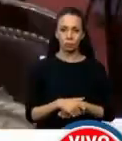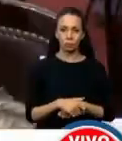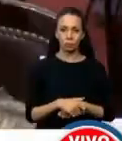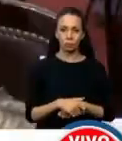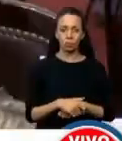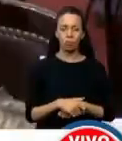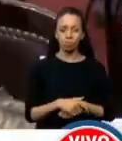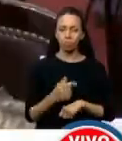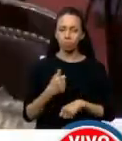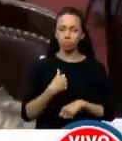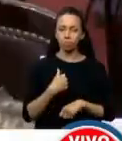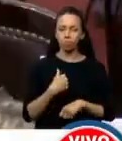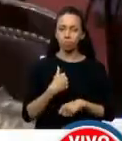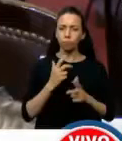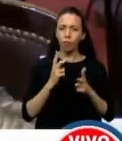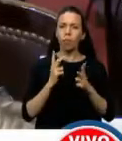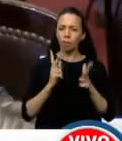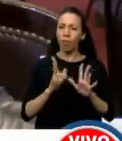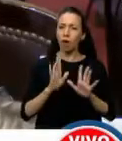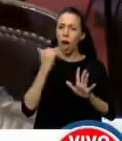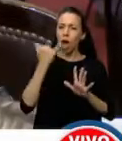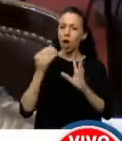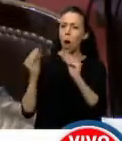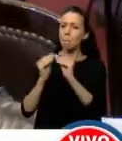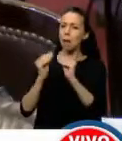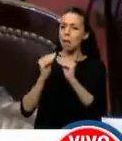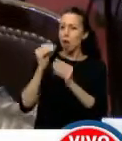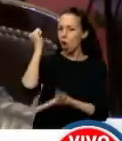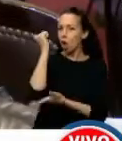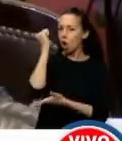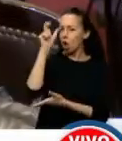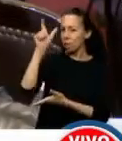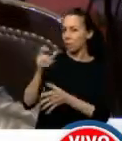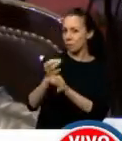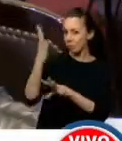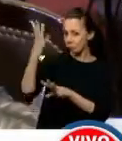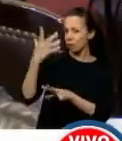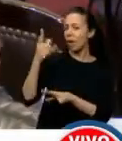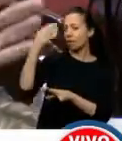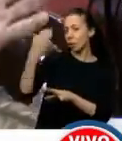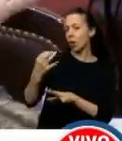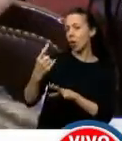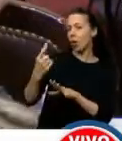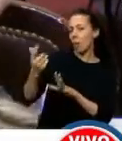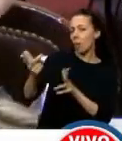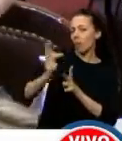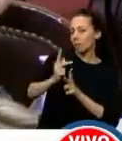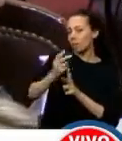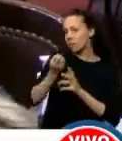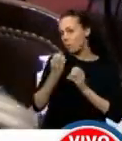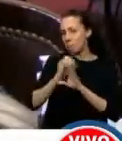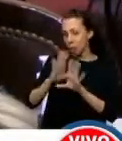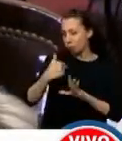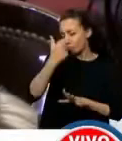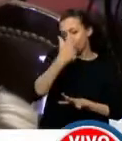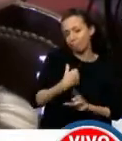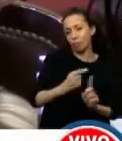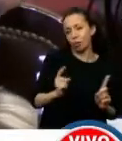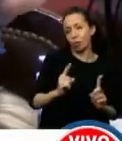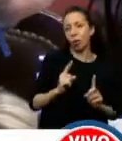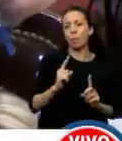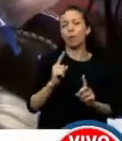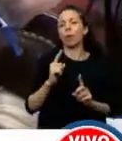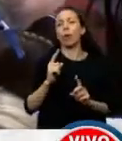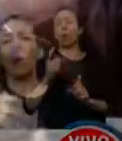el salario básico universal es una política clave que nos va a permitir resolver esa problemática, pero que, por supuesto, no va de la